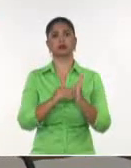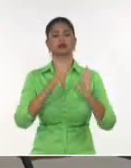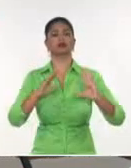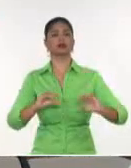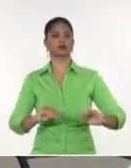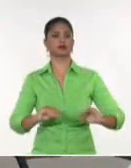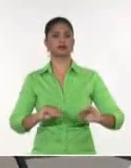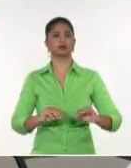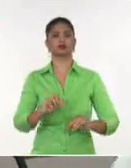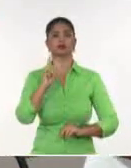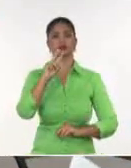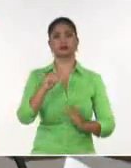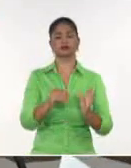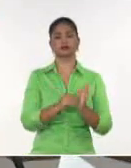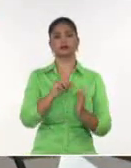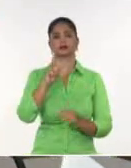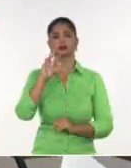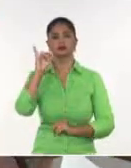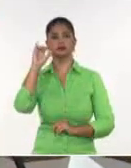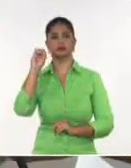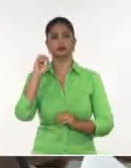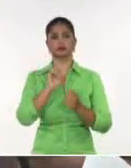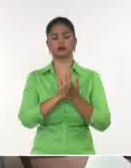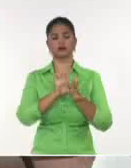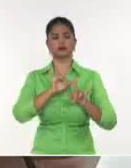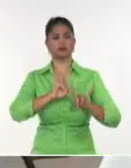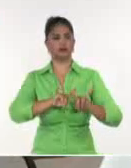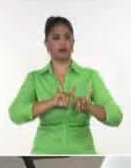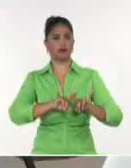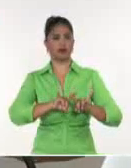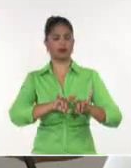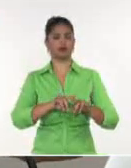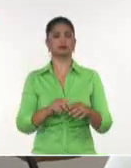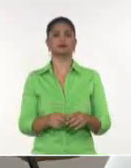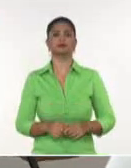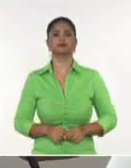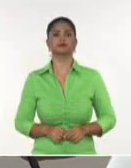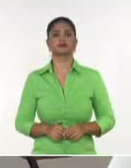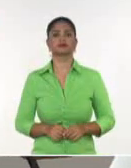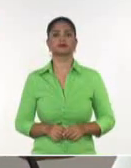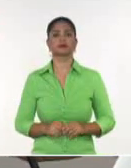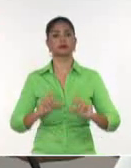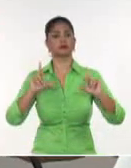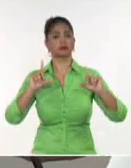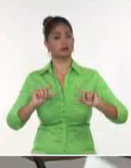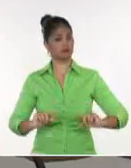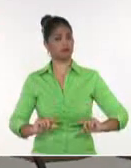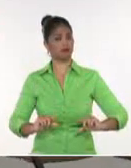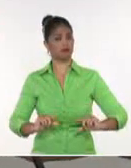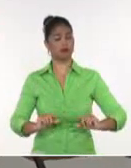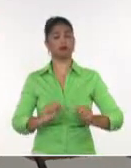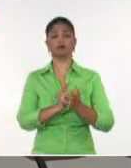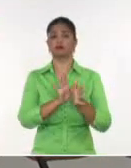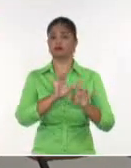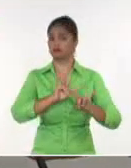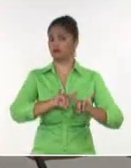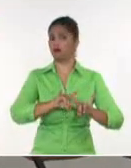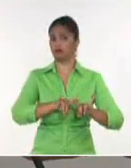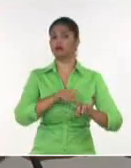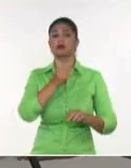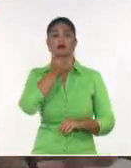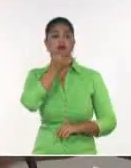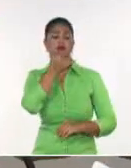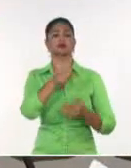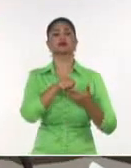disponibilidad de 2360 mw con 2900 mw de máxima demanda va a haber un déficit de 540 mw y una afectación de